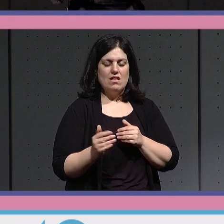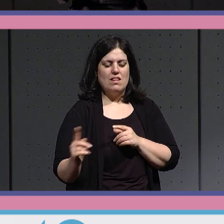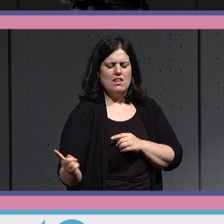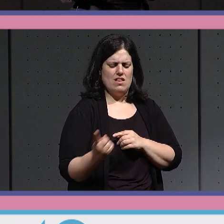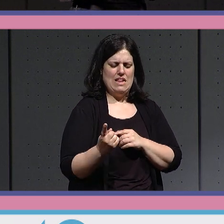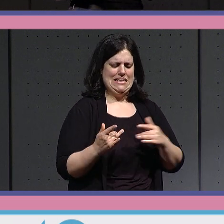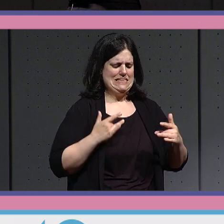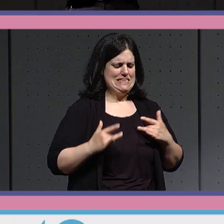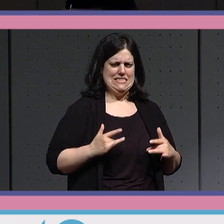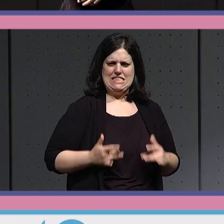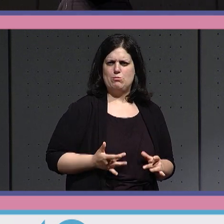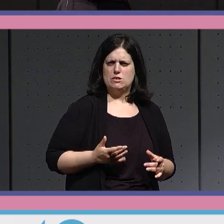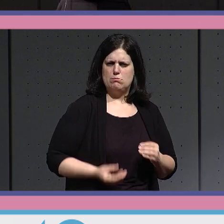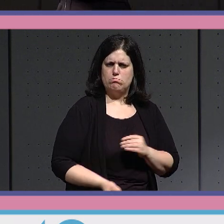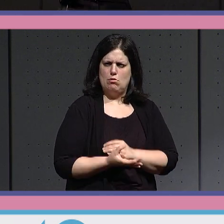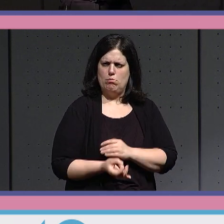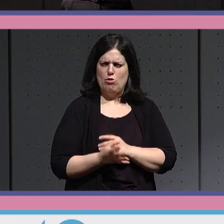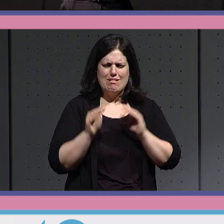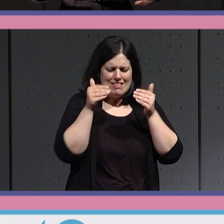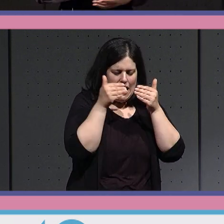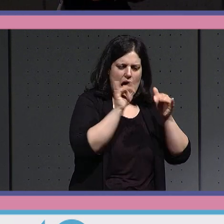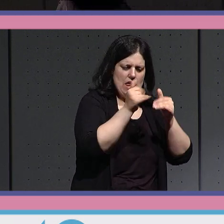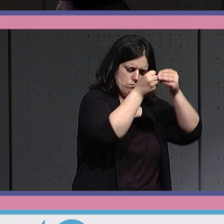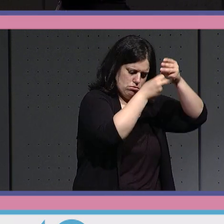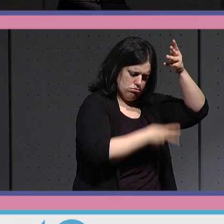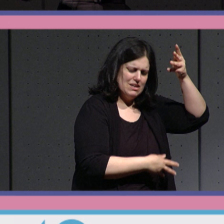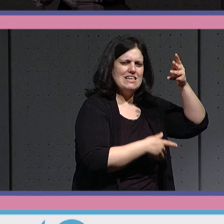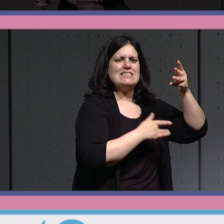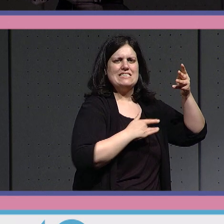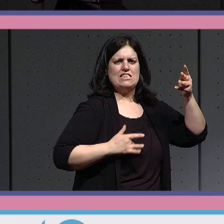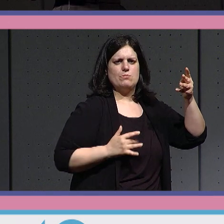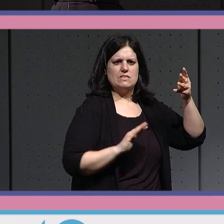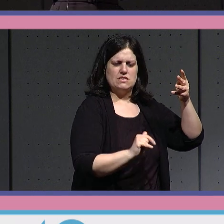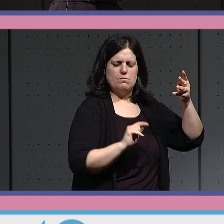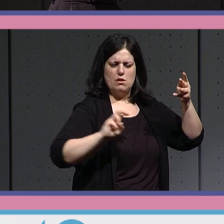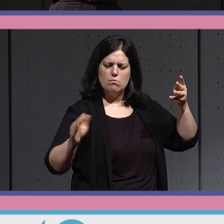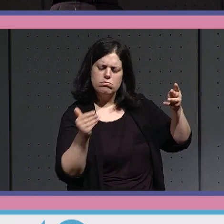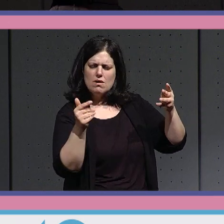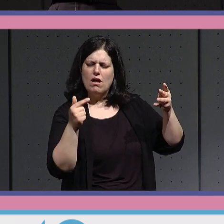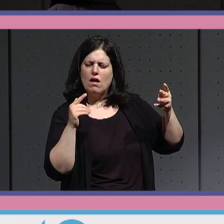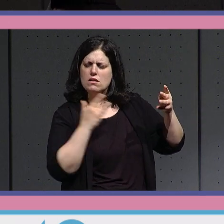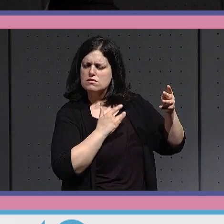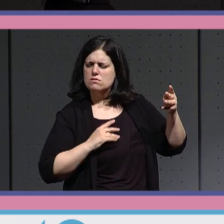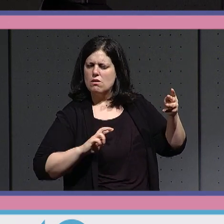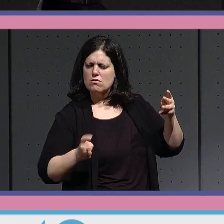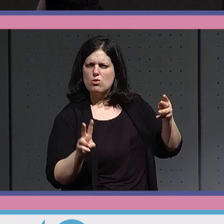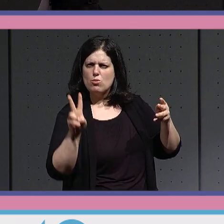no específicos de TEA. Es verdad que estamos hablando de heterogeneidad en la forma de presentación, pero hay veces que aparece algo más y ese algo